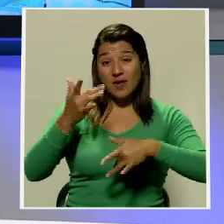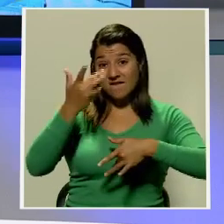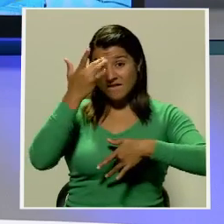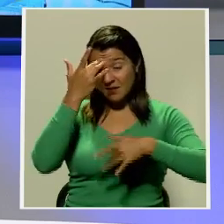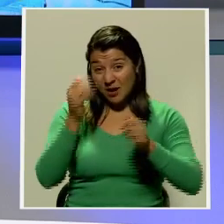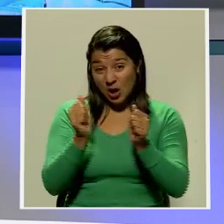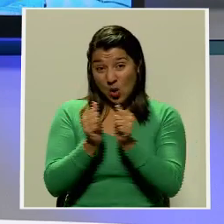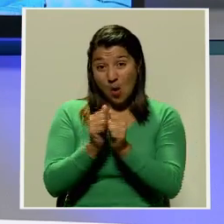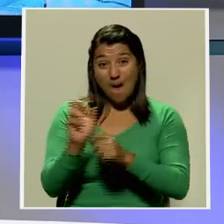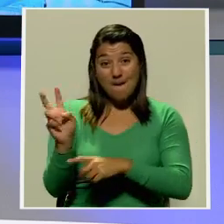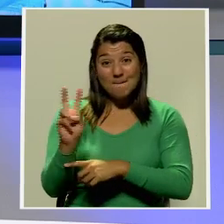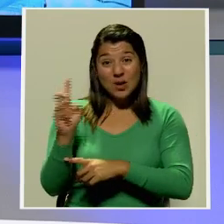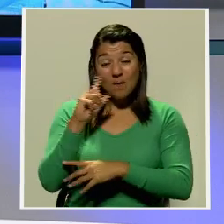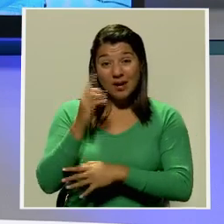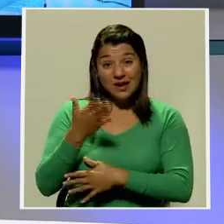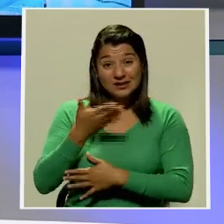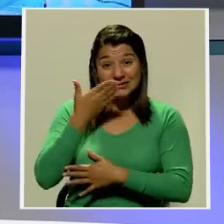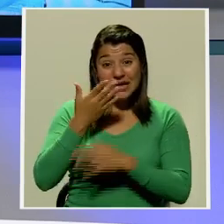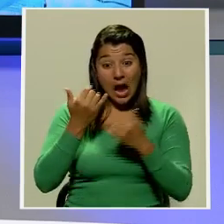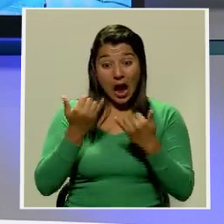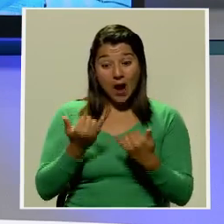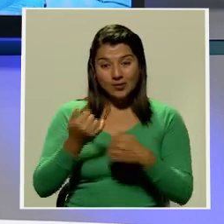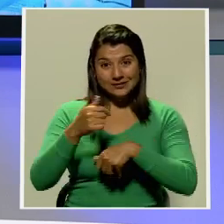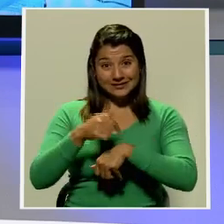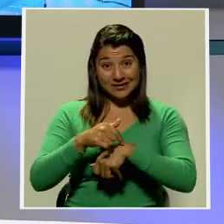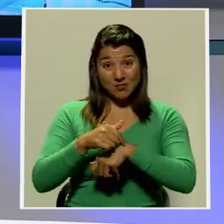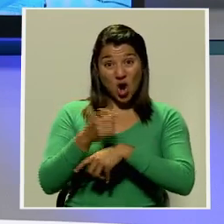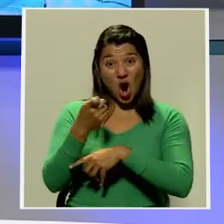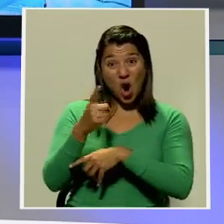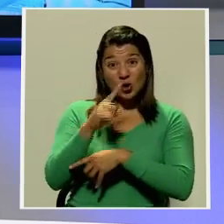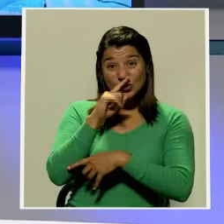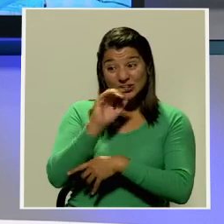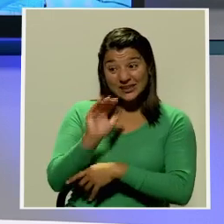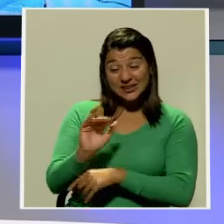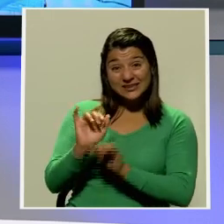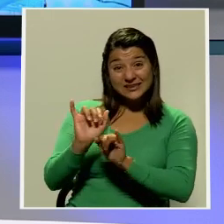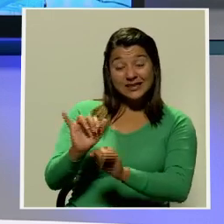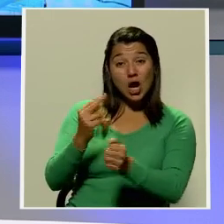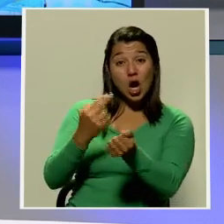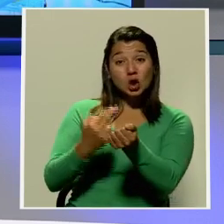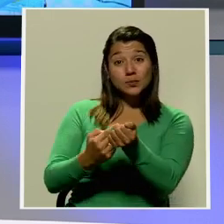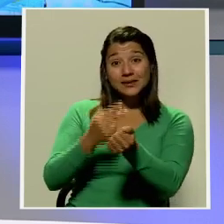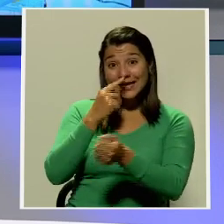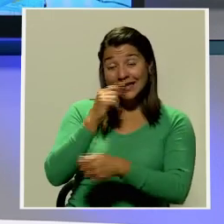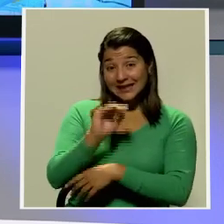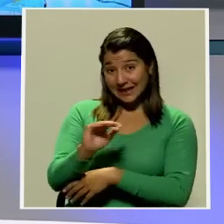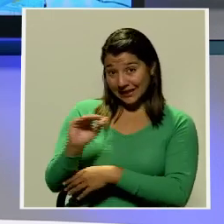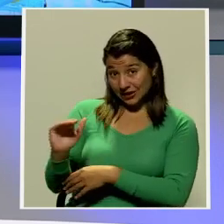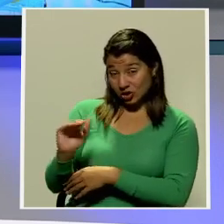país. En este momento hay 11 niños hospitalizados, 4 de ellos